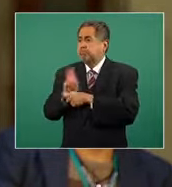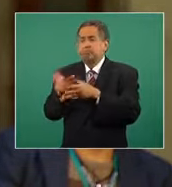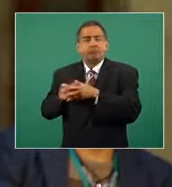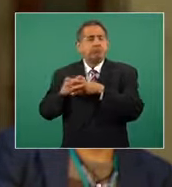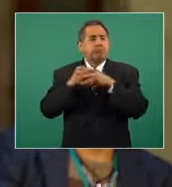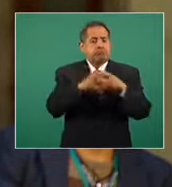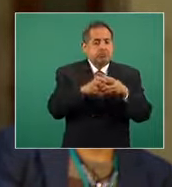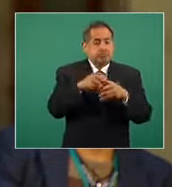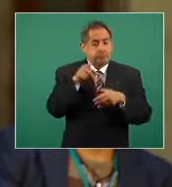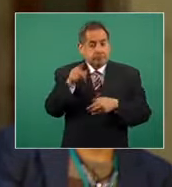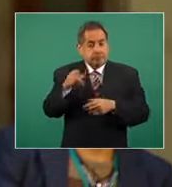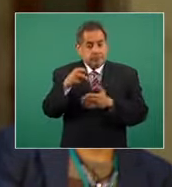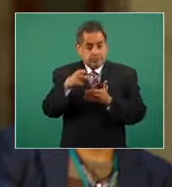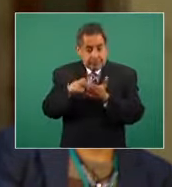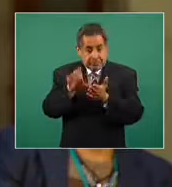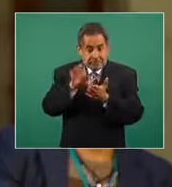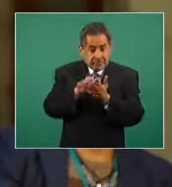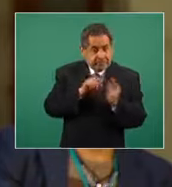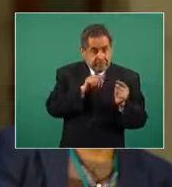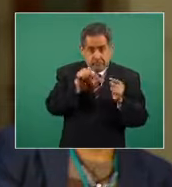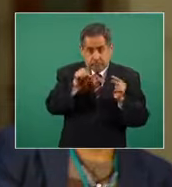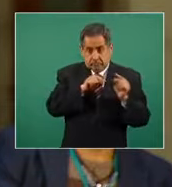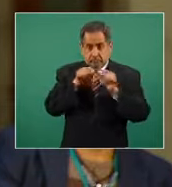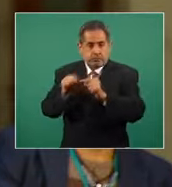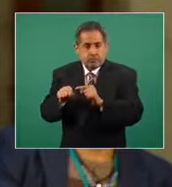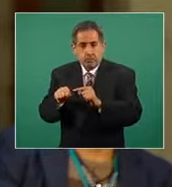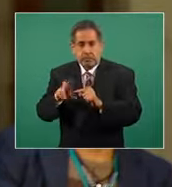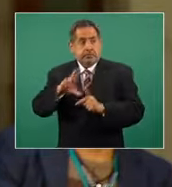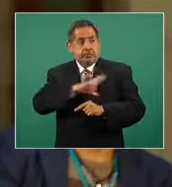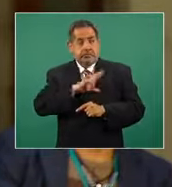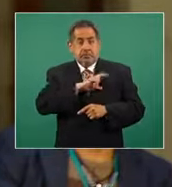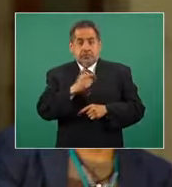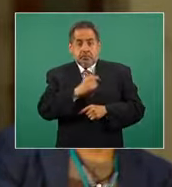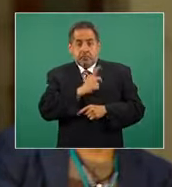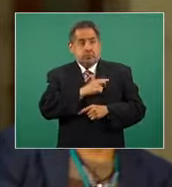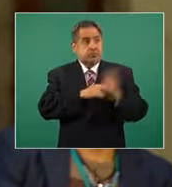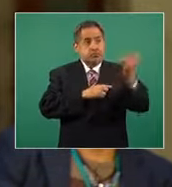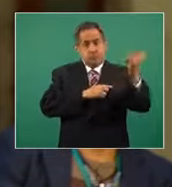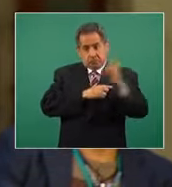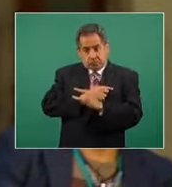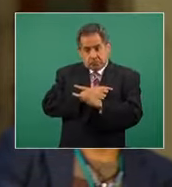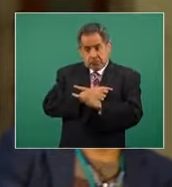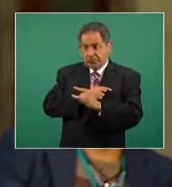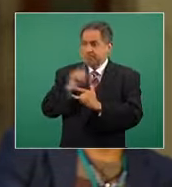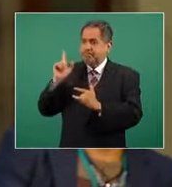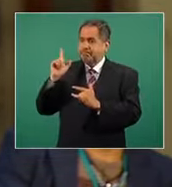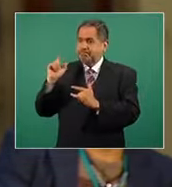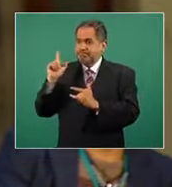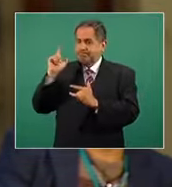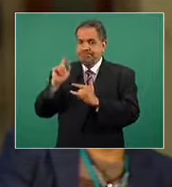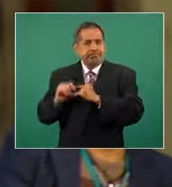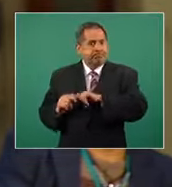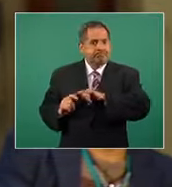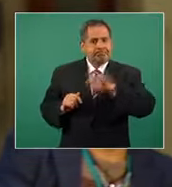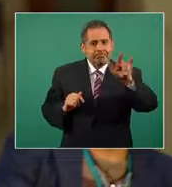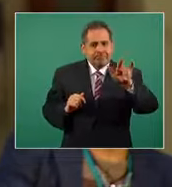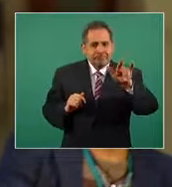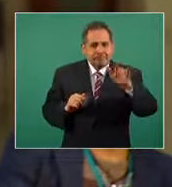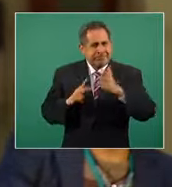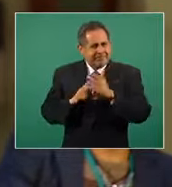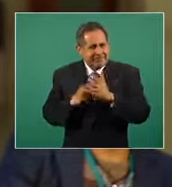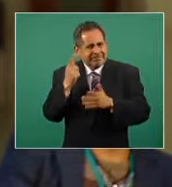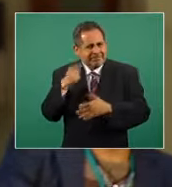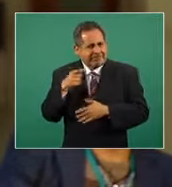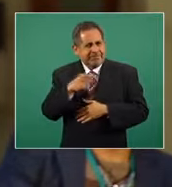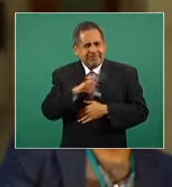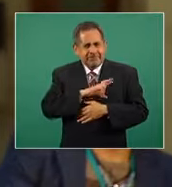Carmen, ese vuelo privado lo vuelve a ocupar ella sola, llega con usted, se toma la fotografía y vuelve a agarrar ese vuelo